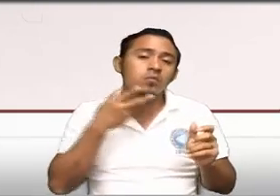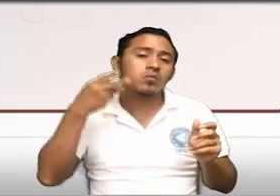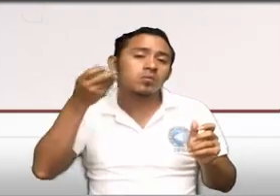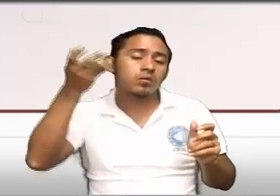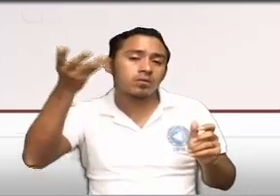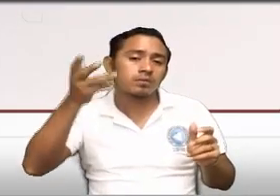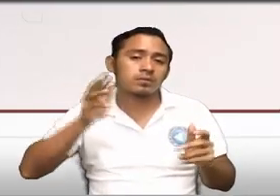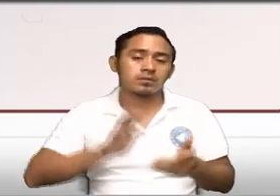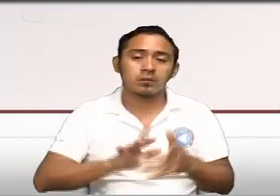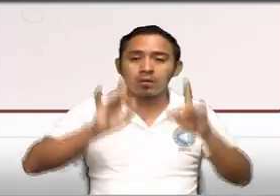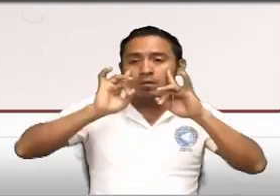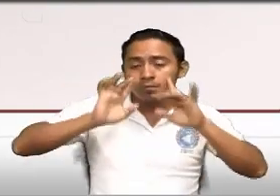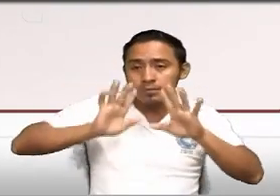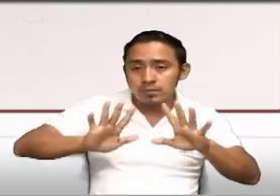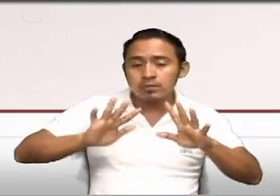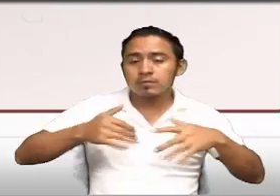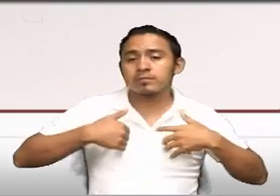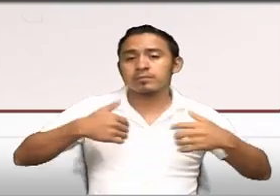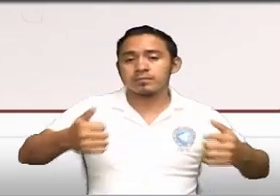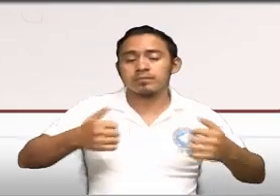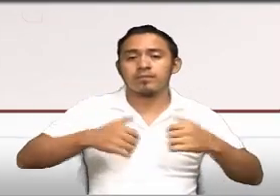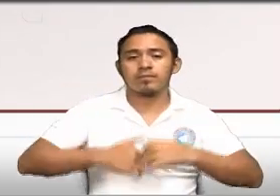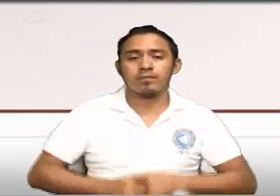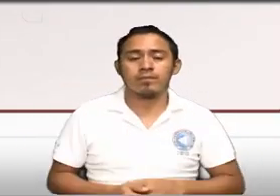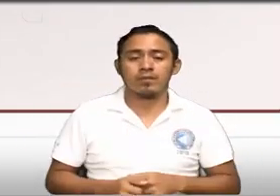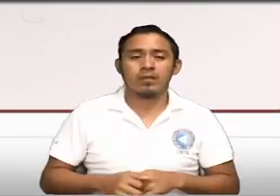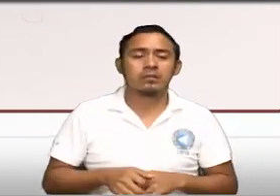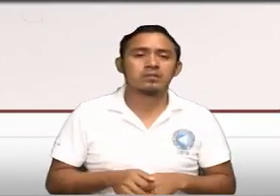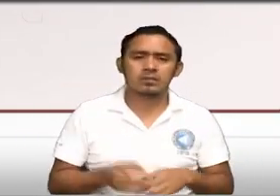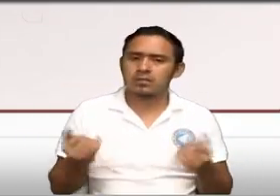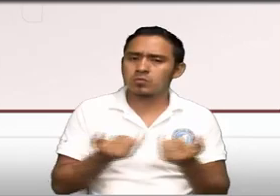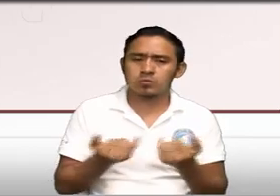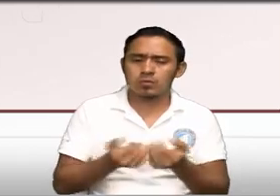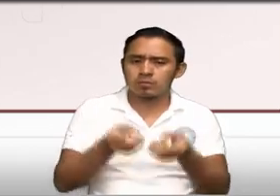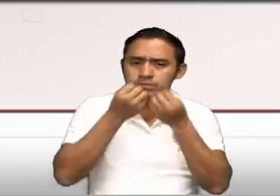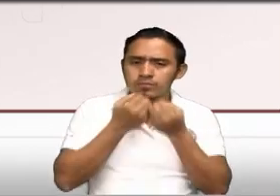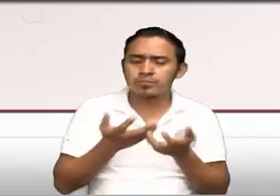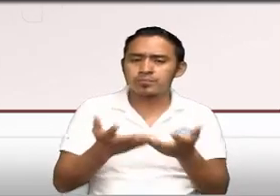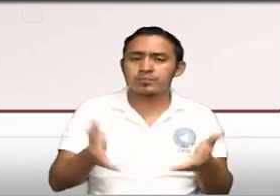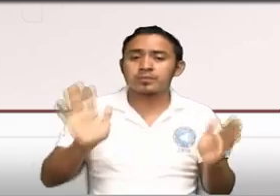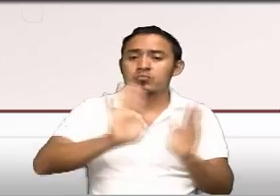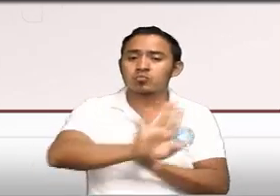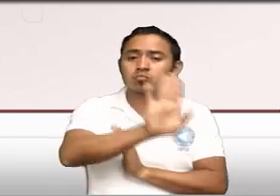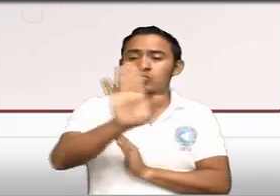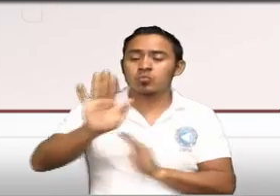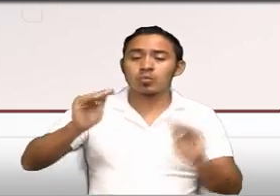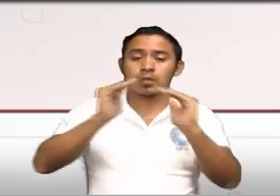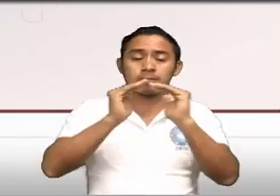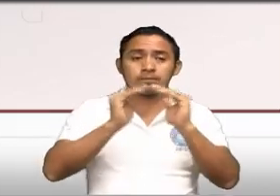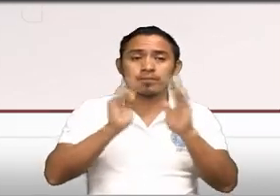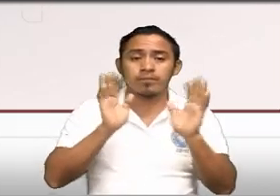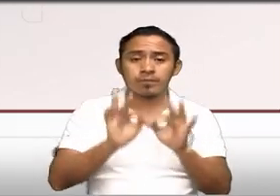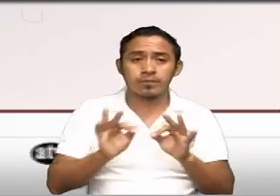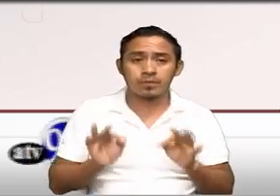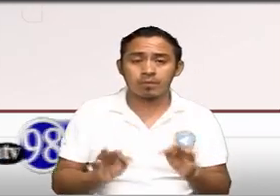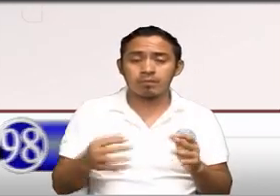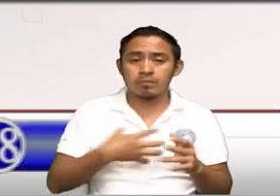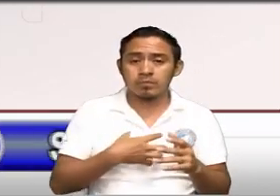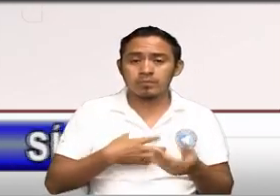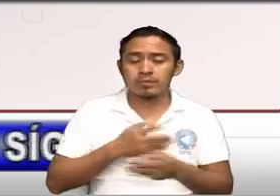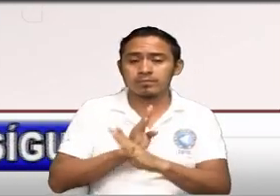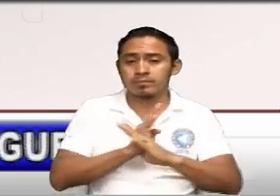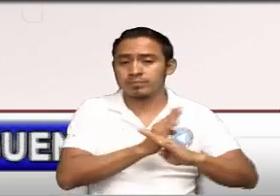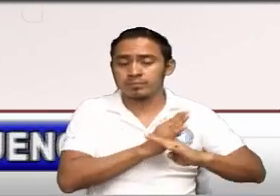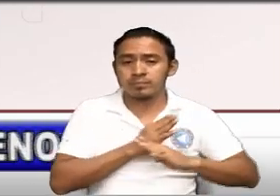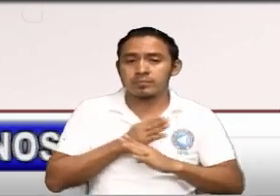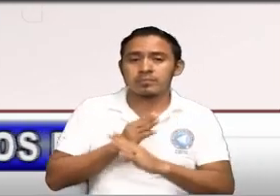el autocuidado en salud y que sean divulgadores en sus casas de estas medidas de cuidado y protección